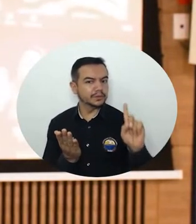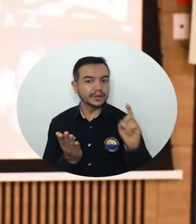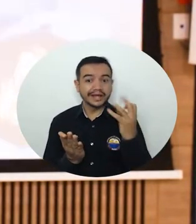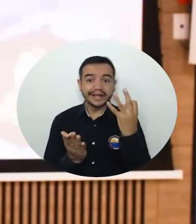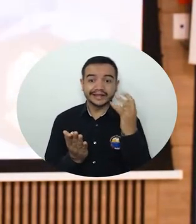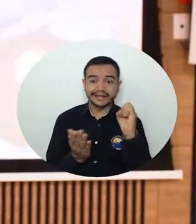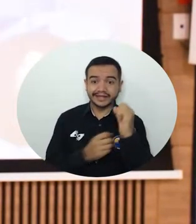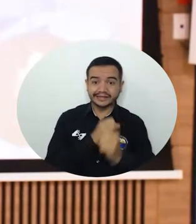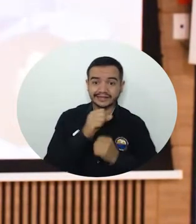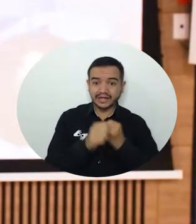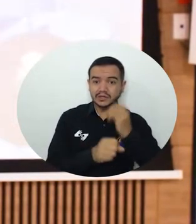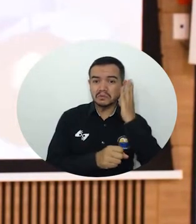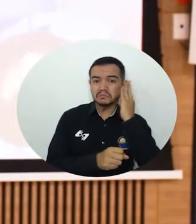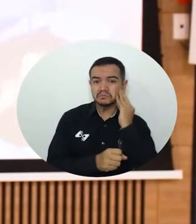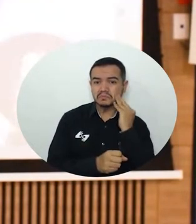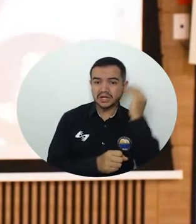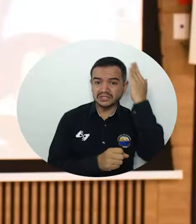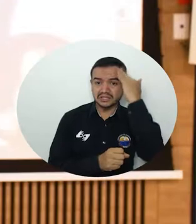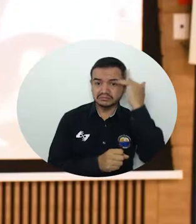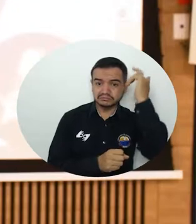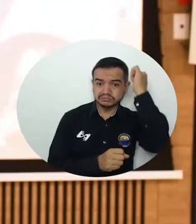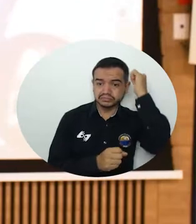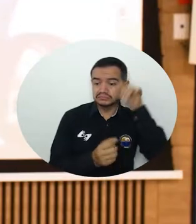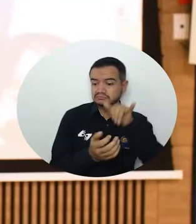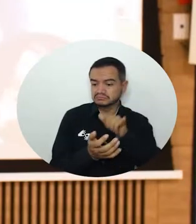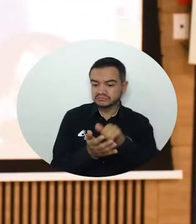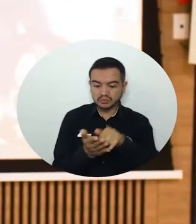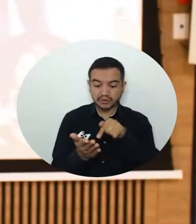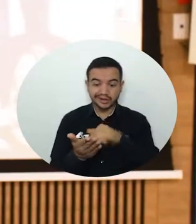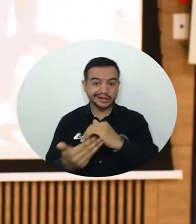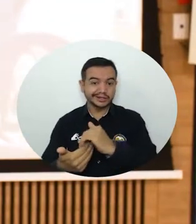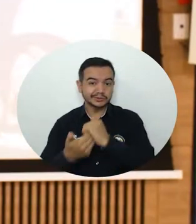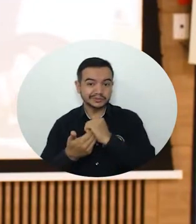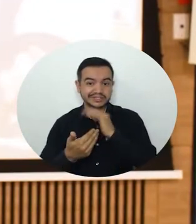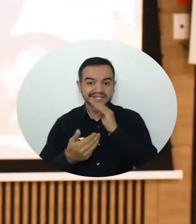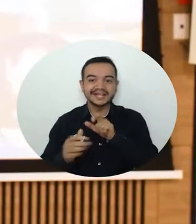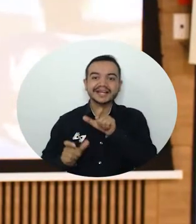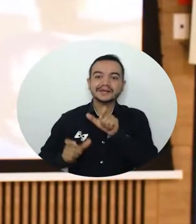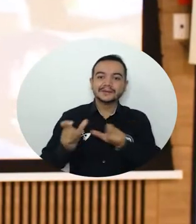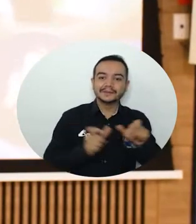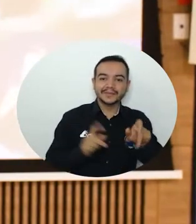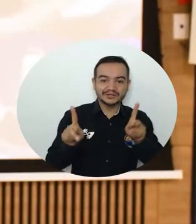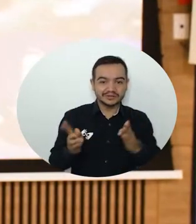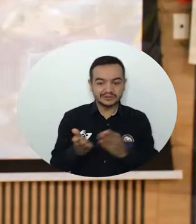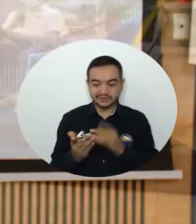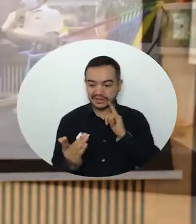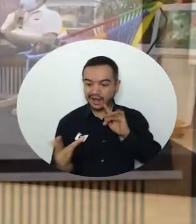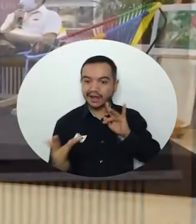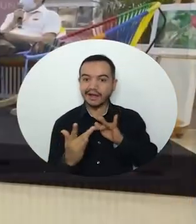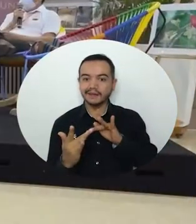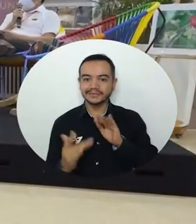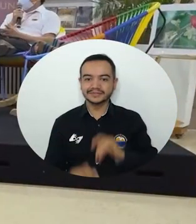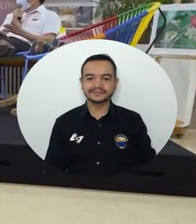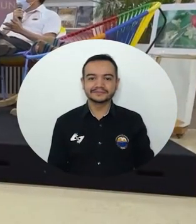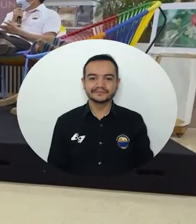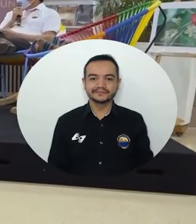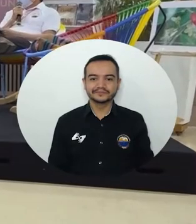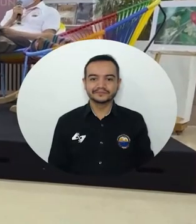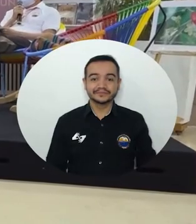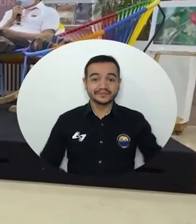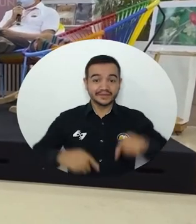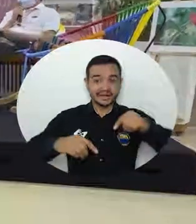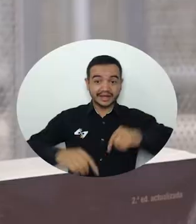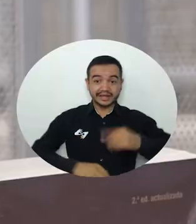y lo que pretende con el documento es ser una guía para los estudiantes en este tipo de cursos. Durante